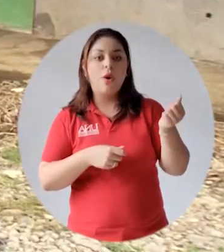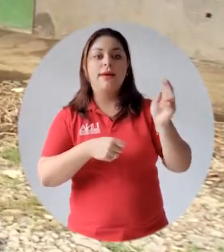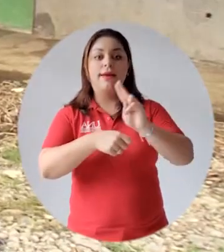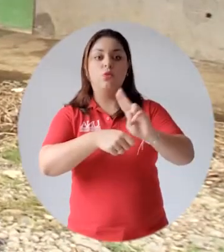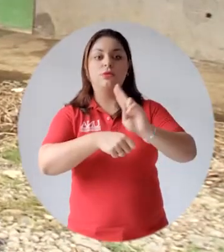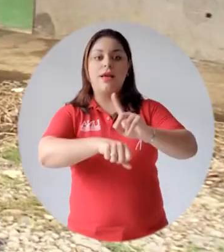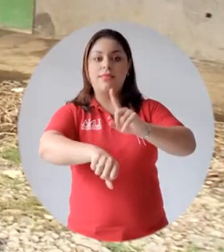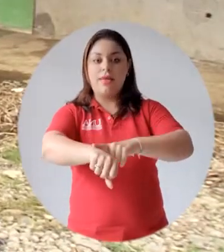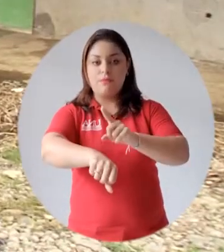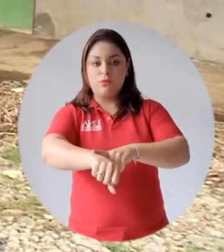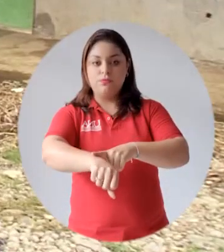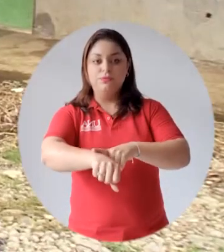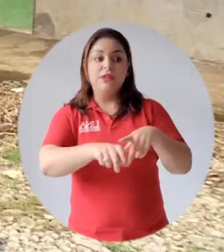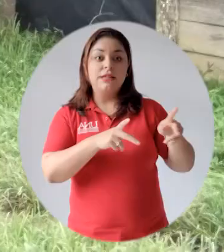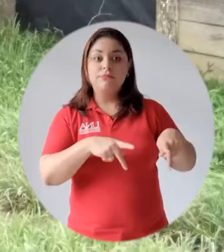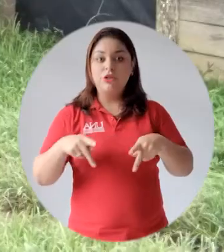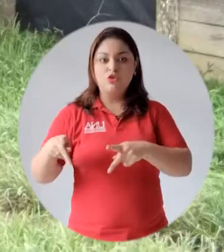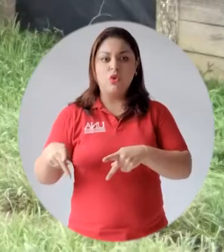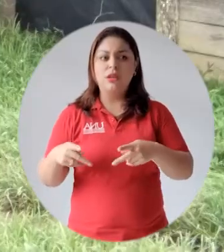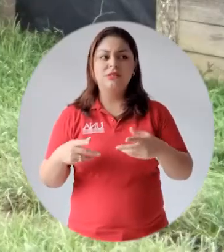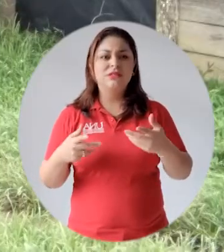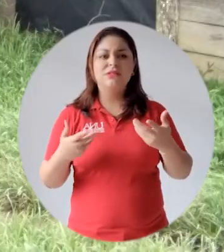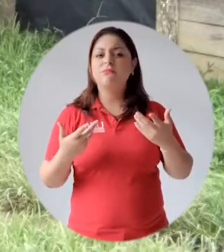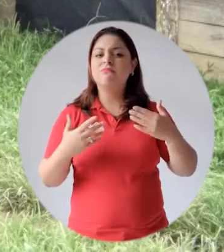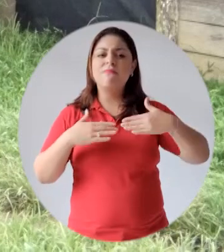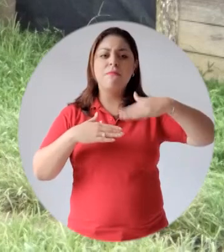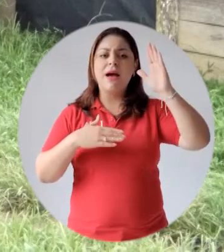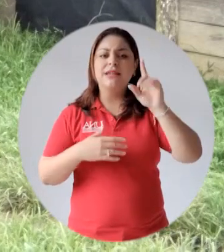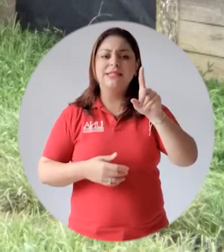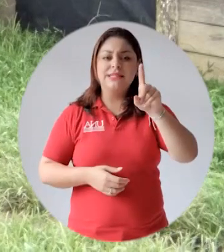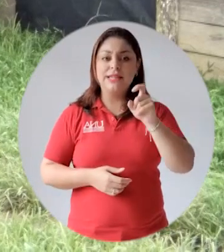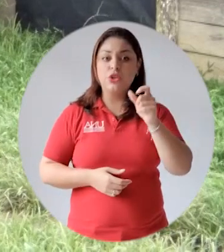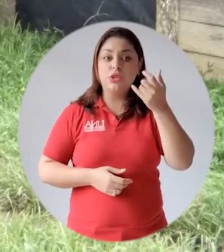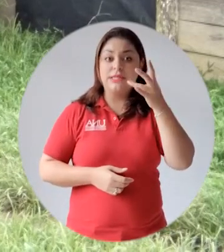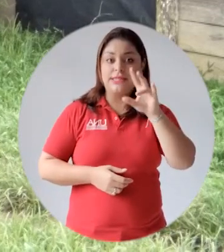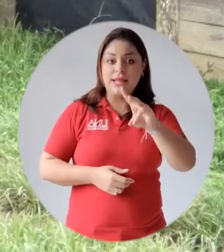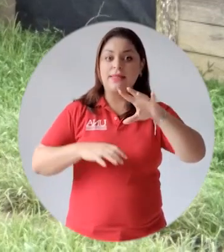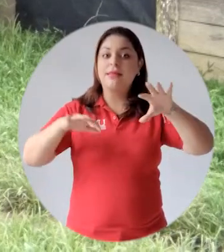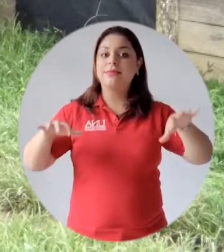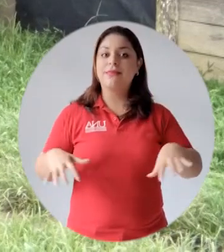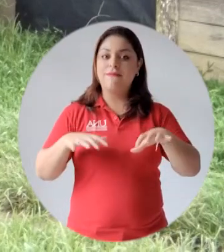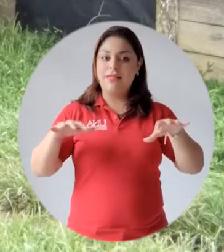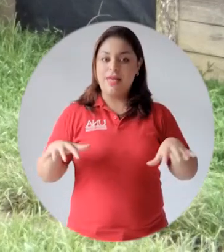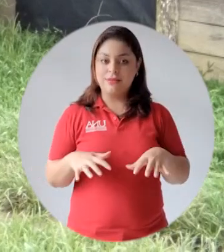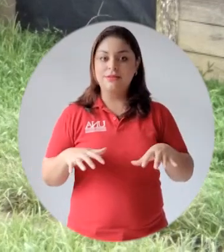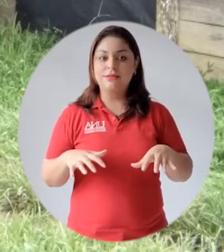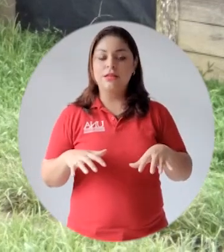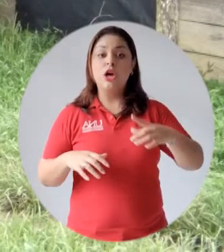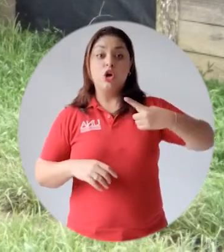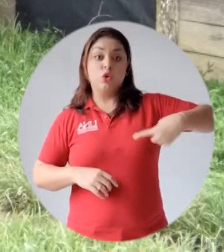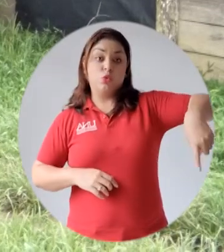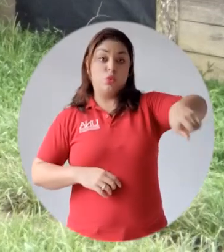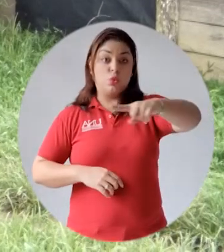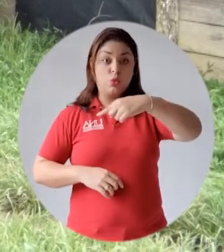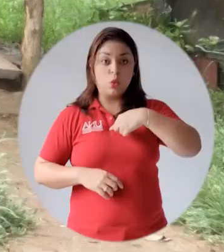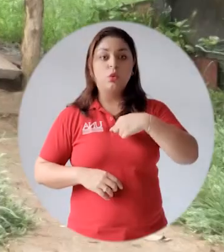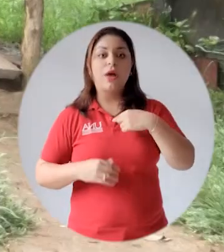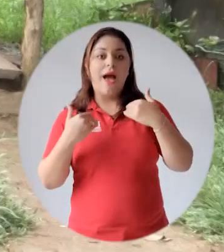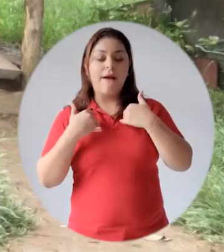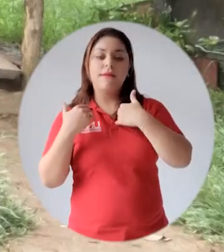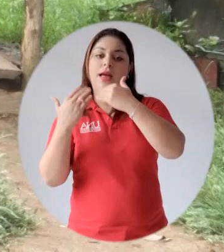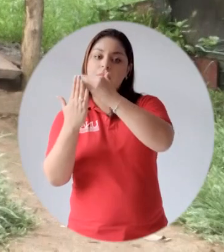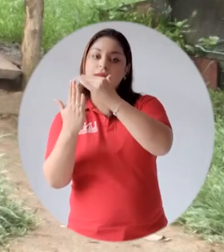personas en más de 117 actividades que midió el cuestionario de la encuesta de uso del tiempo, ¿verdad? Nosotros medíamos una